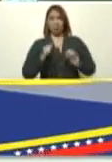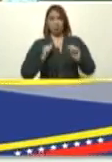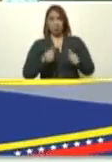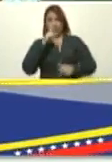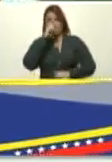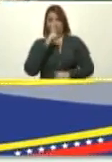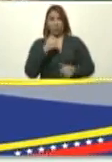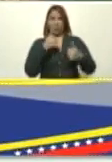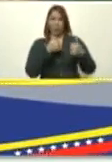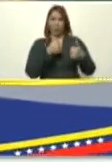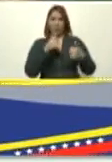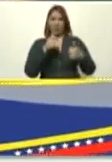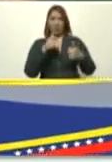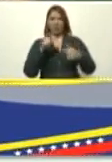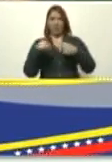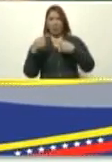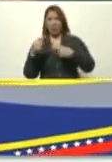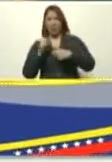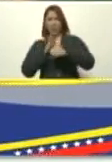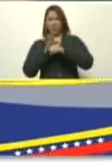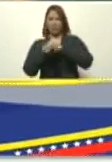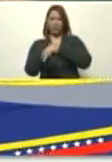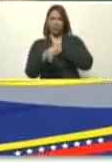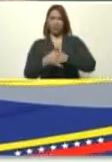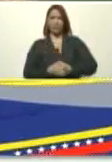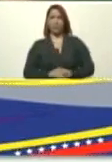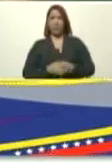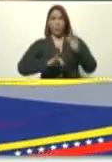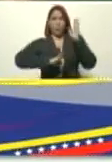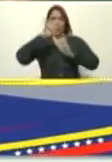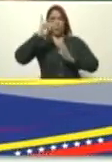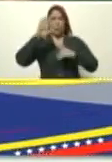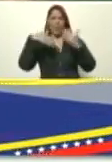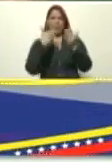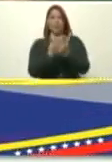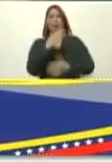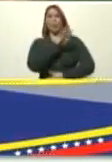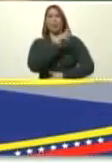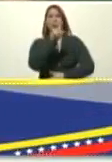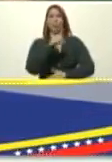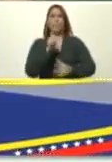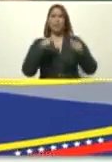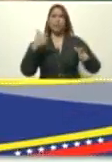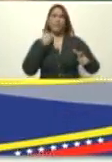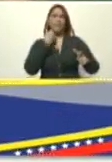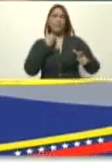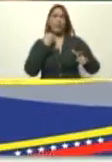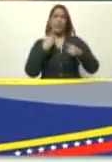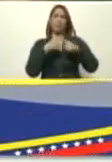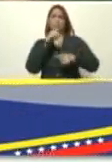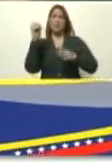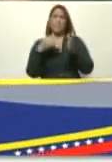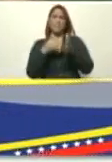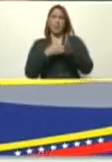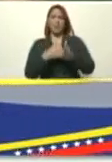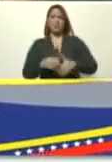año bien y llegó Omicron. Y se disparó y llegó hasta 41. 41 casos por 100.000 habitantes,